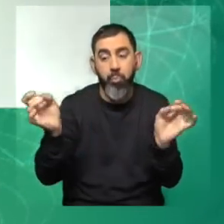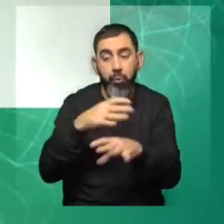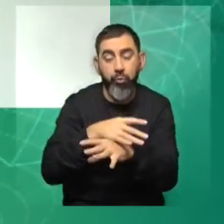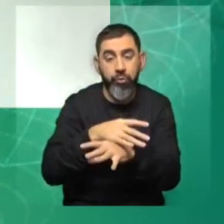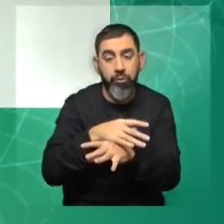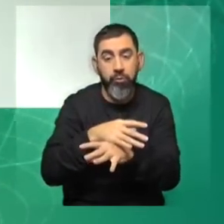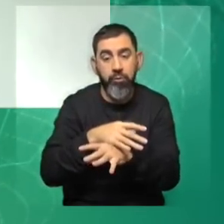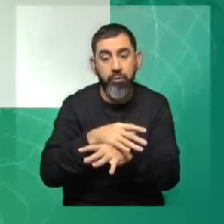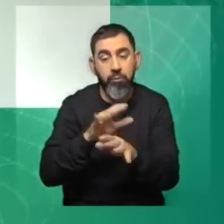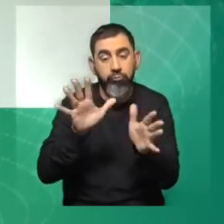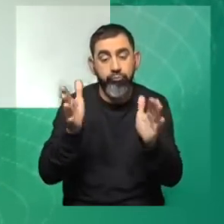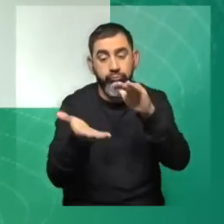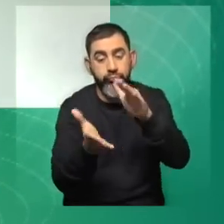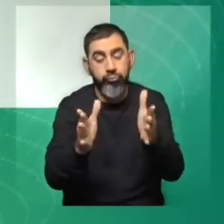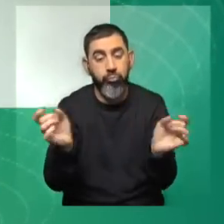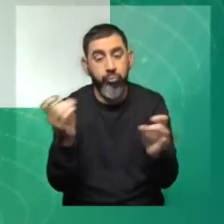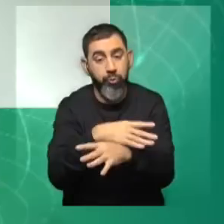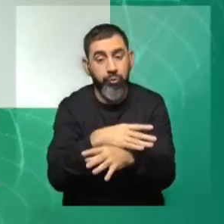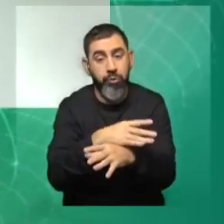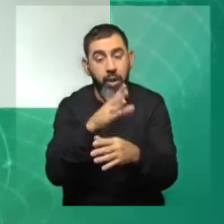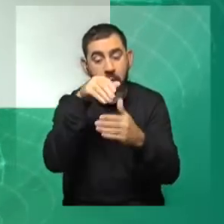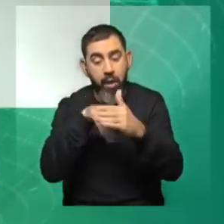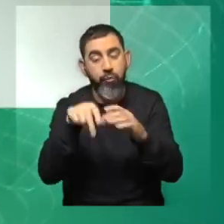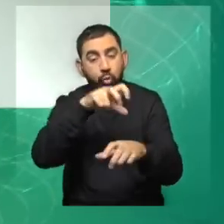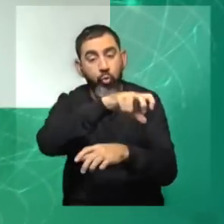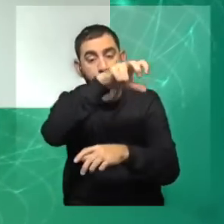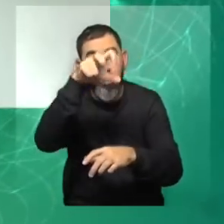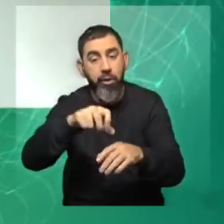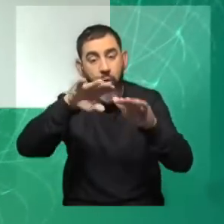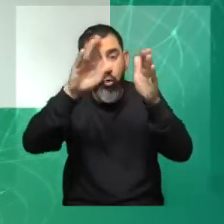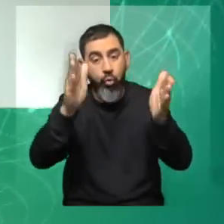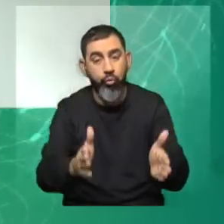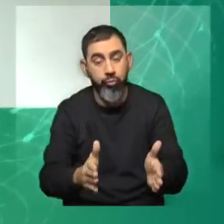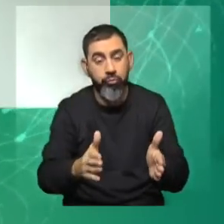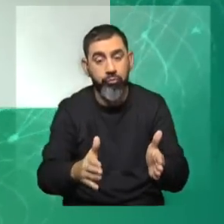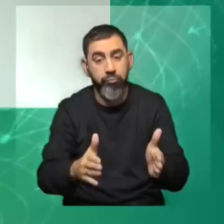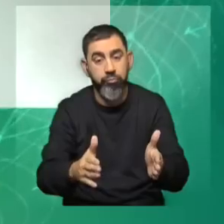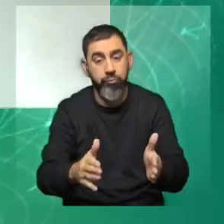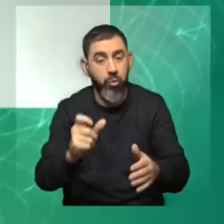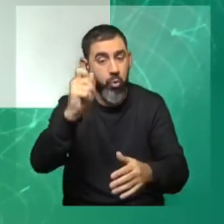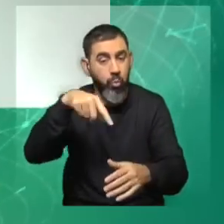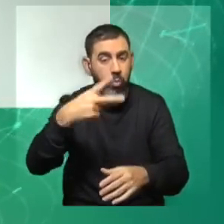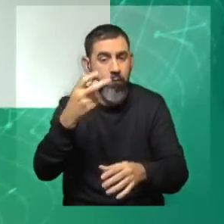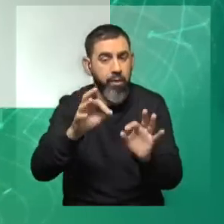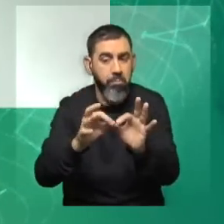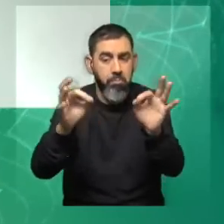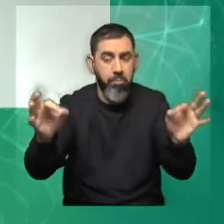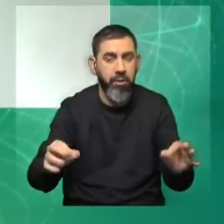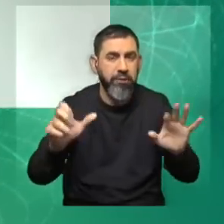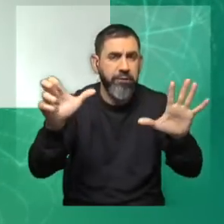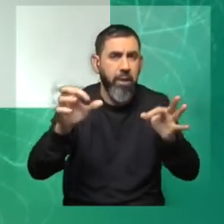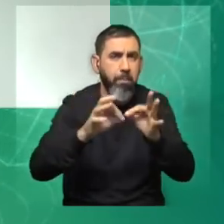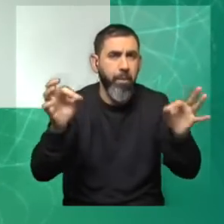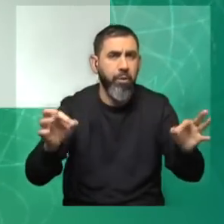es una planta paquete que está Armada en un contenedor de de cargo de de 20 pies es un contenedor de seis